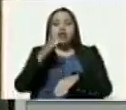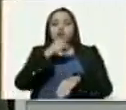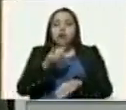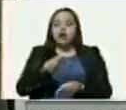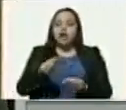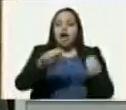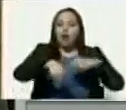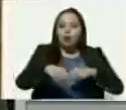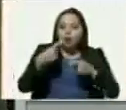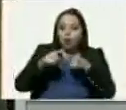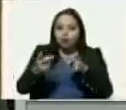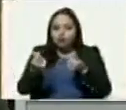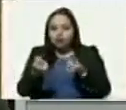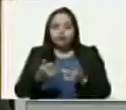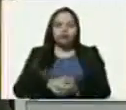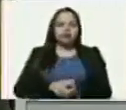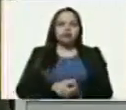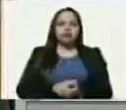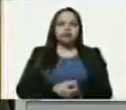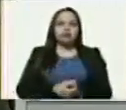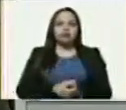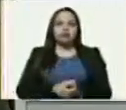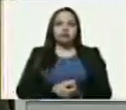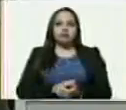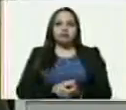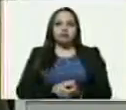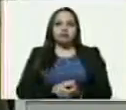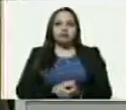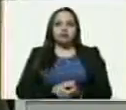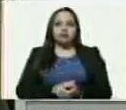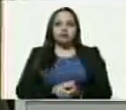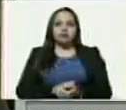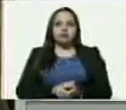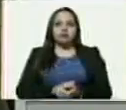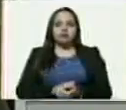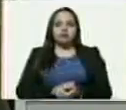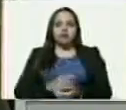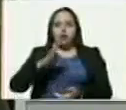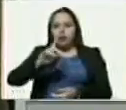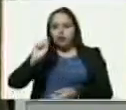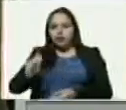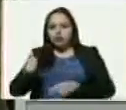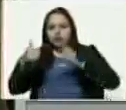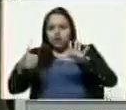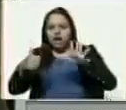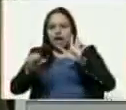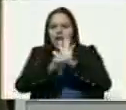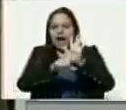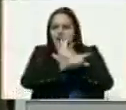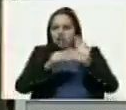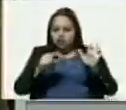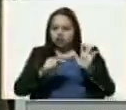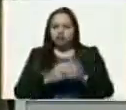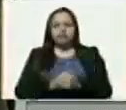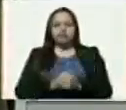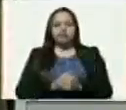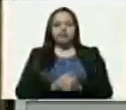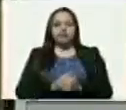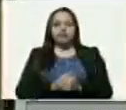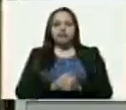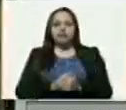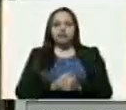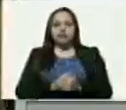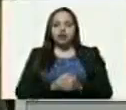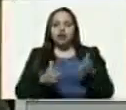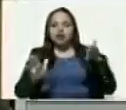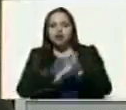corresponsales extranjeros. Y el 4.6, o mejor dicho, el artículo 4, numeral 6, tiene que ver con